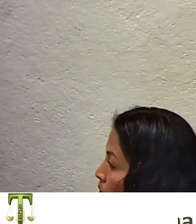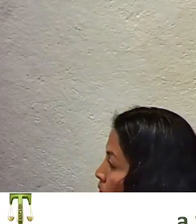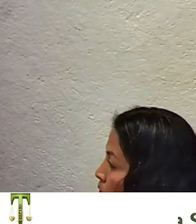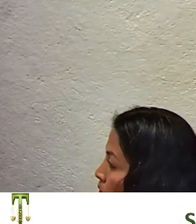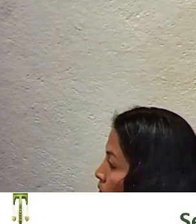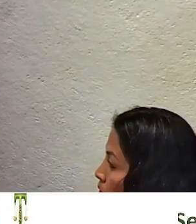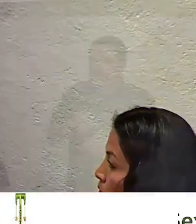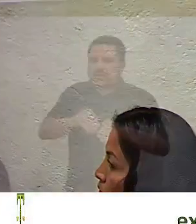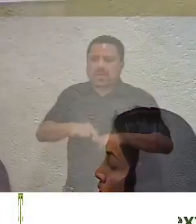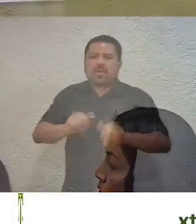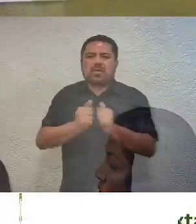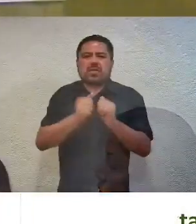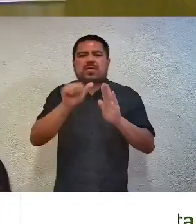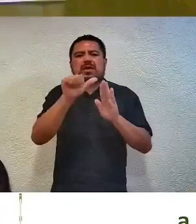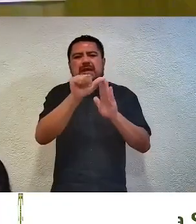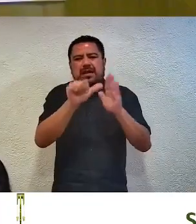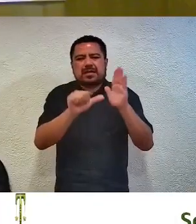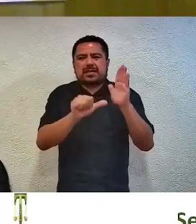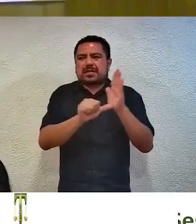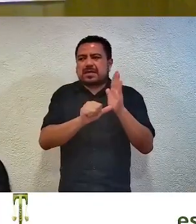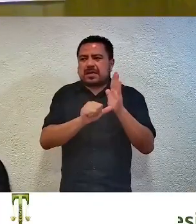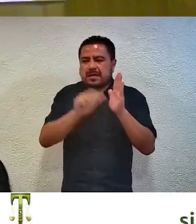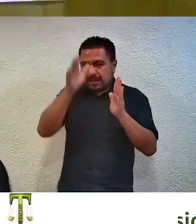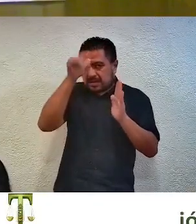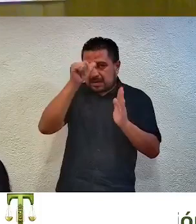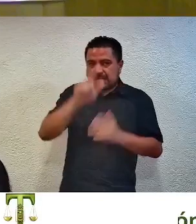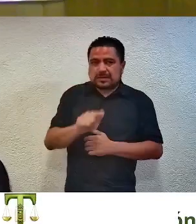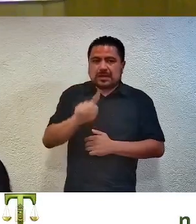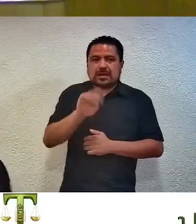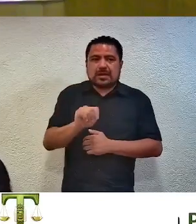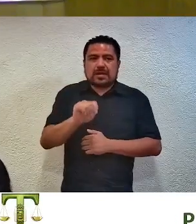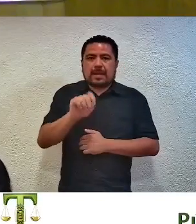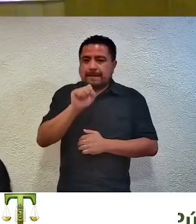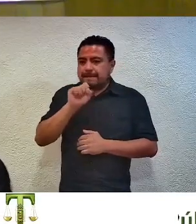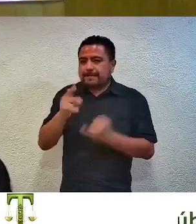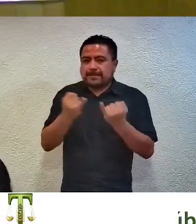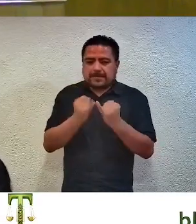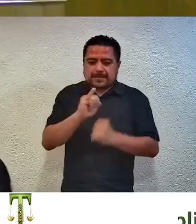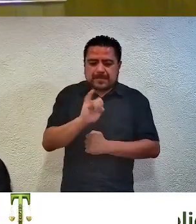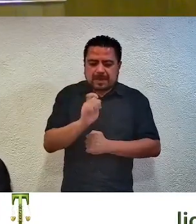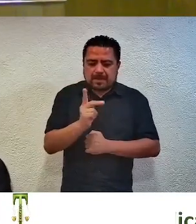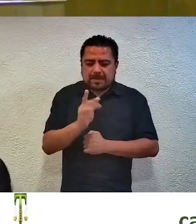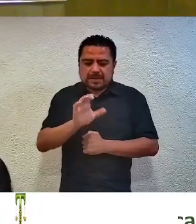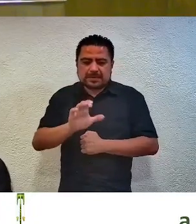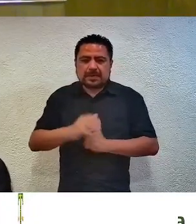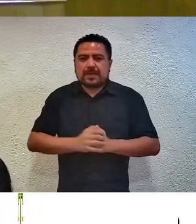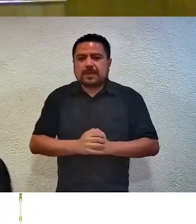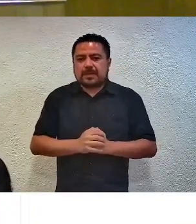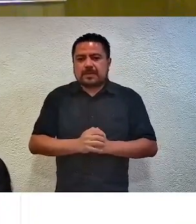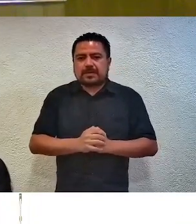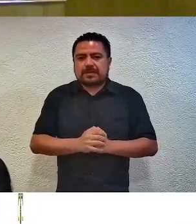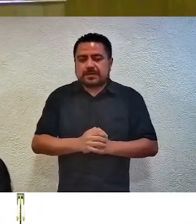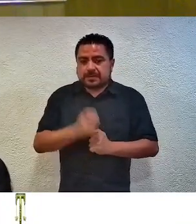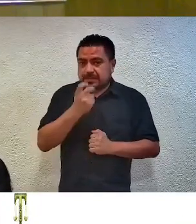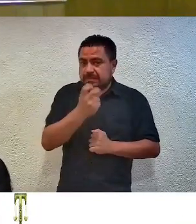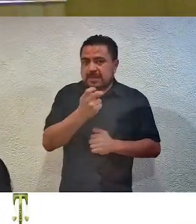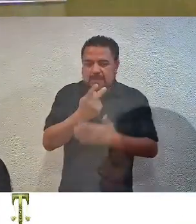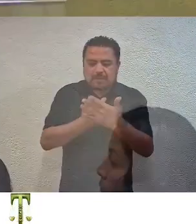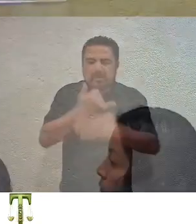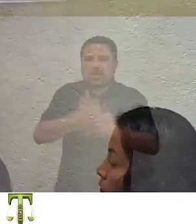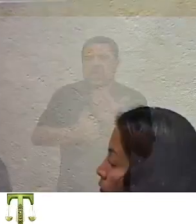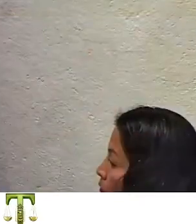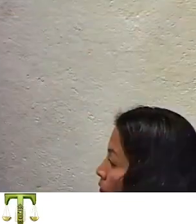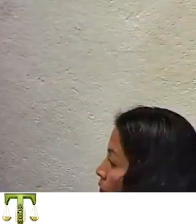informada en términos del Acuerdo 79 emitido por el propio Instituto Electoral. En ese sentido, el proyecto